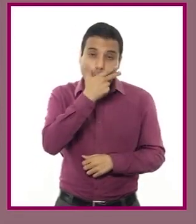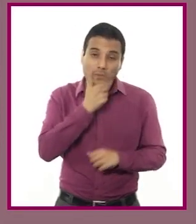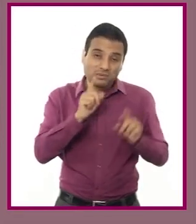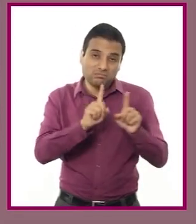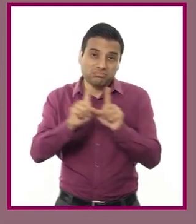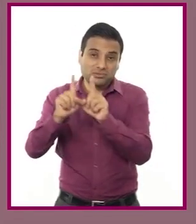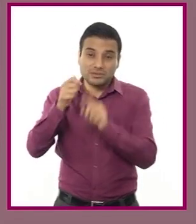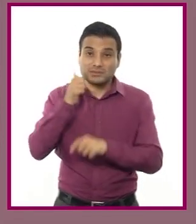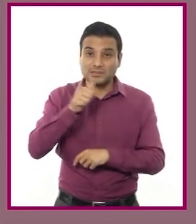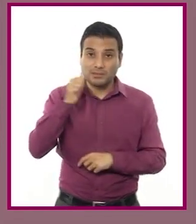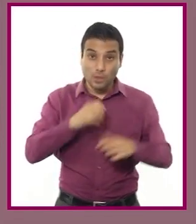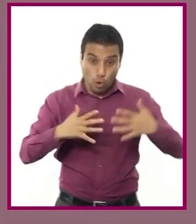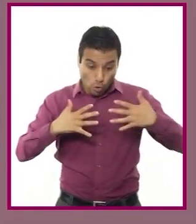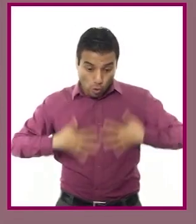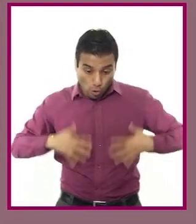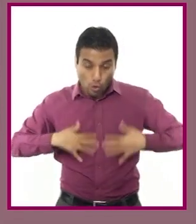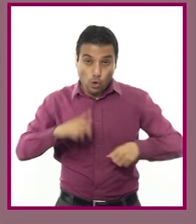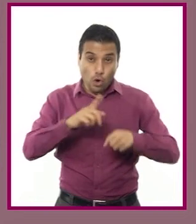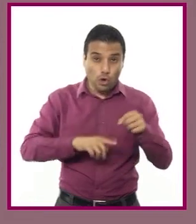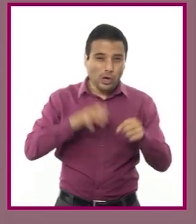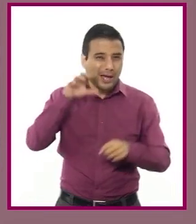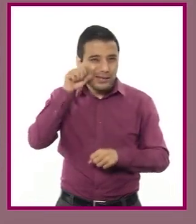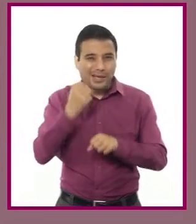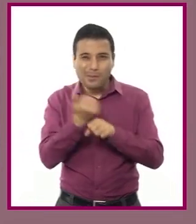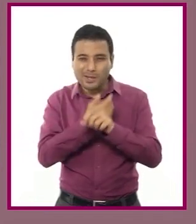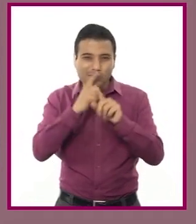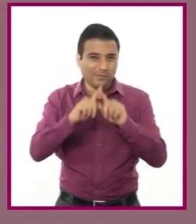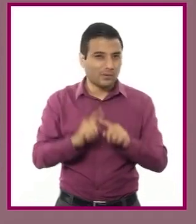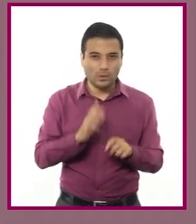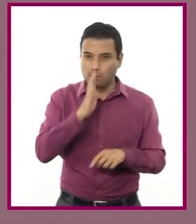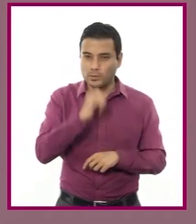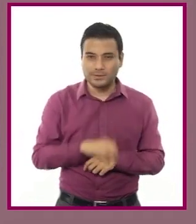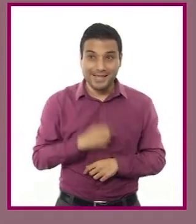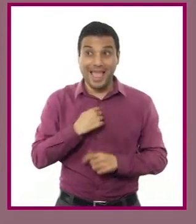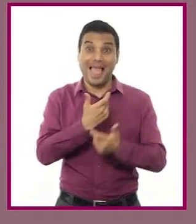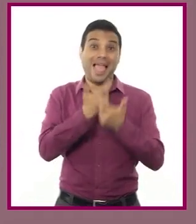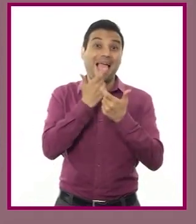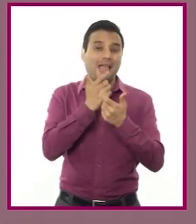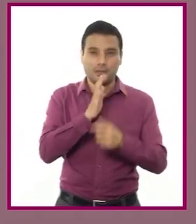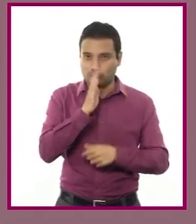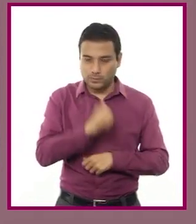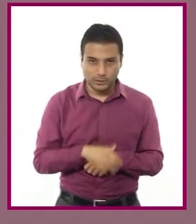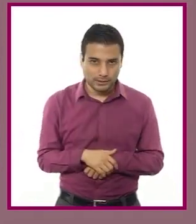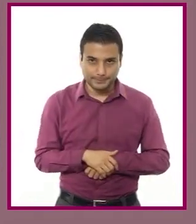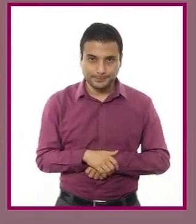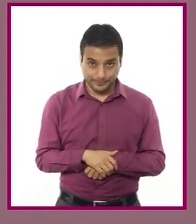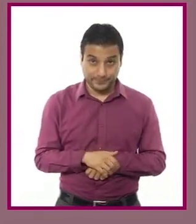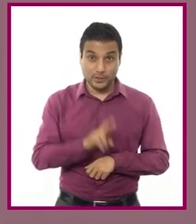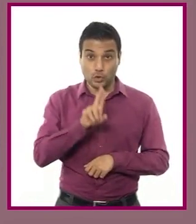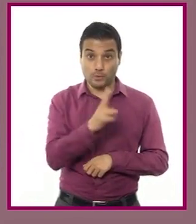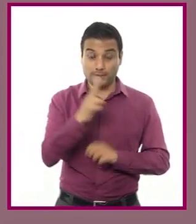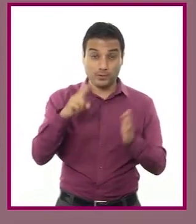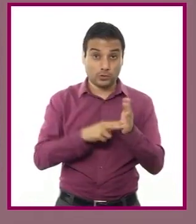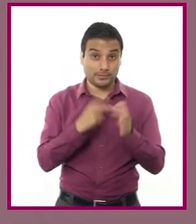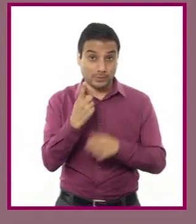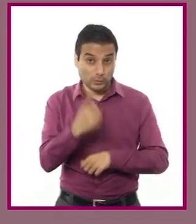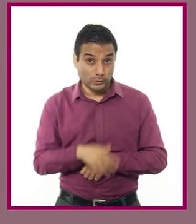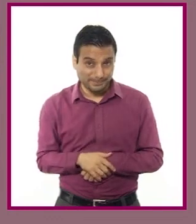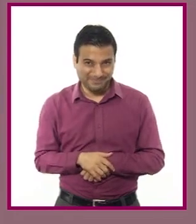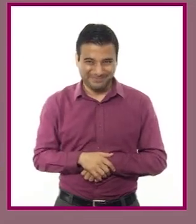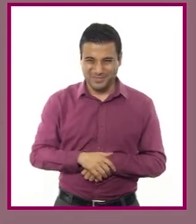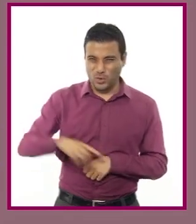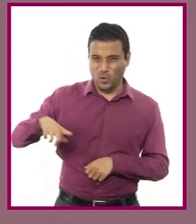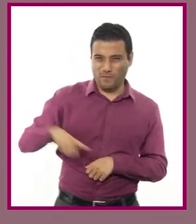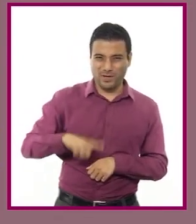usar colores vistosos y reír en voz alta. En noviembre de 2001, el régimen